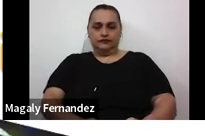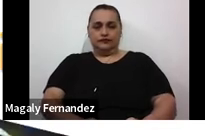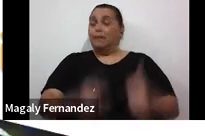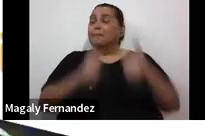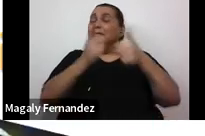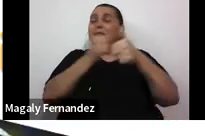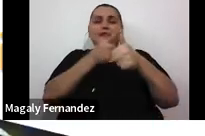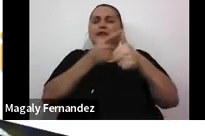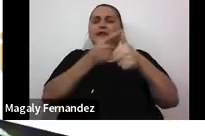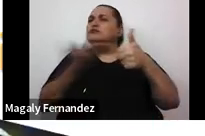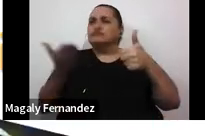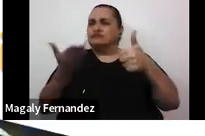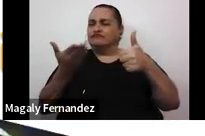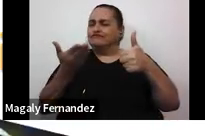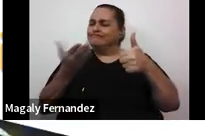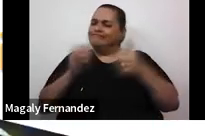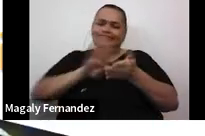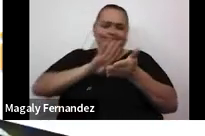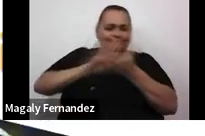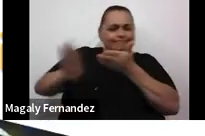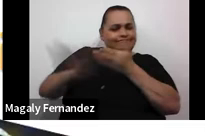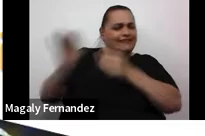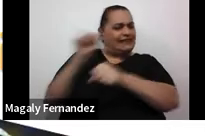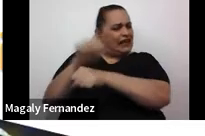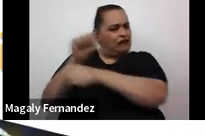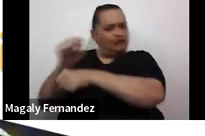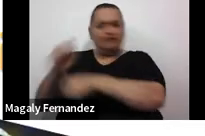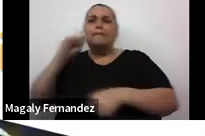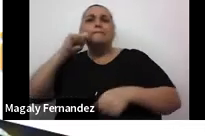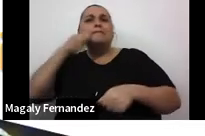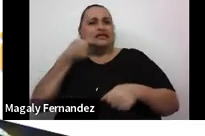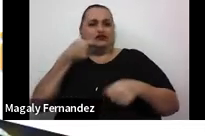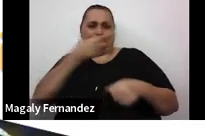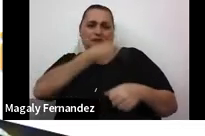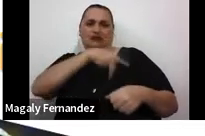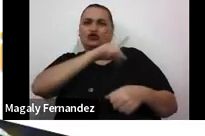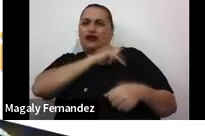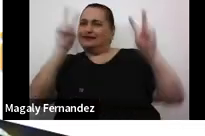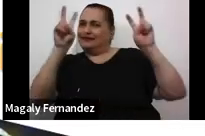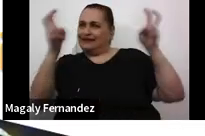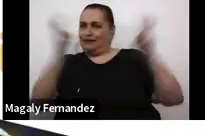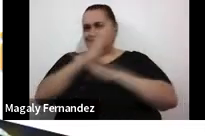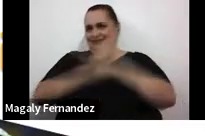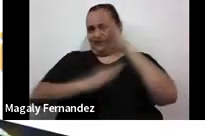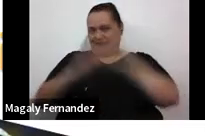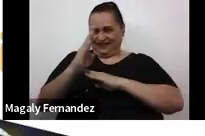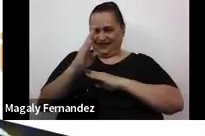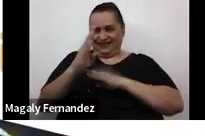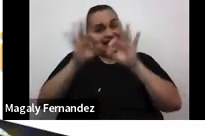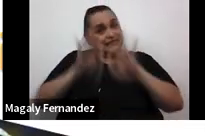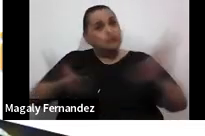primero derivar estos mitos personales que tenemos sobre la discapacidad y para esto es importante